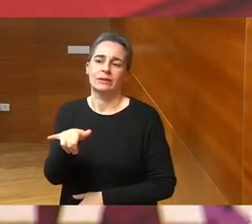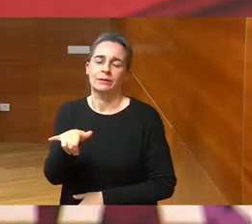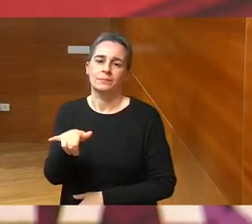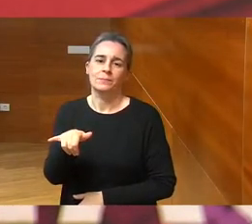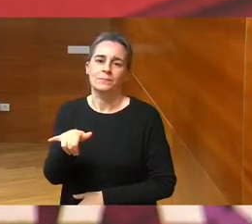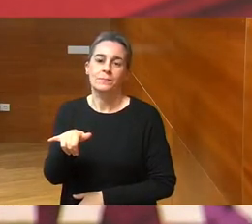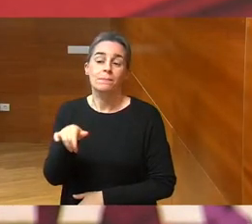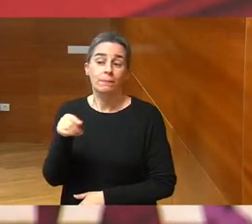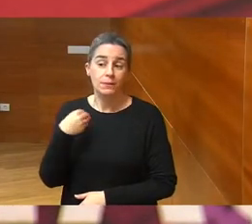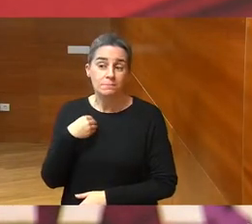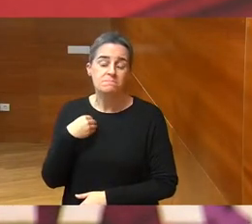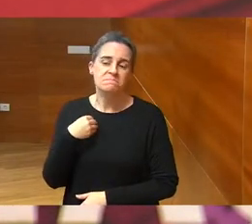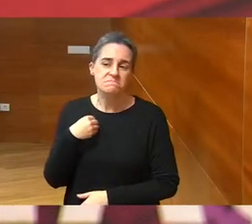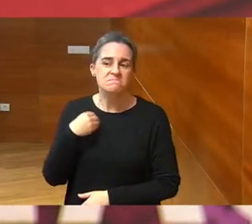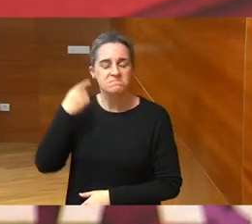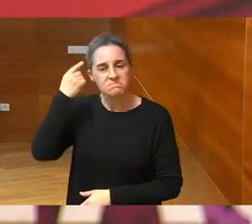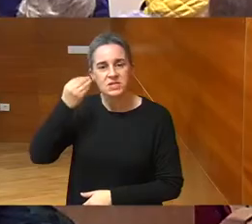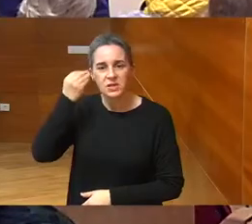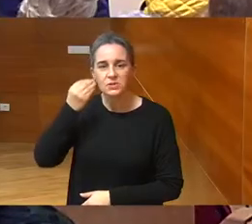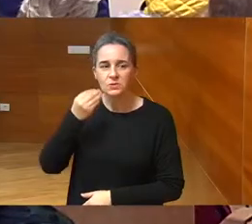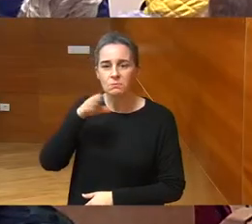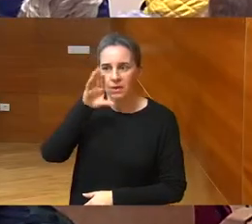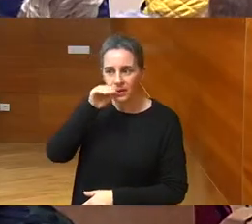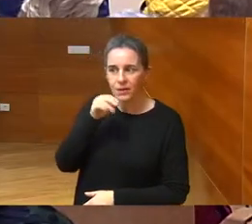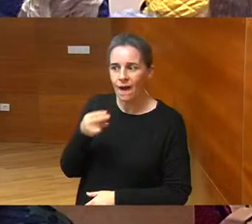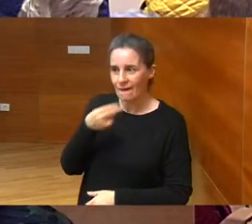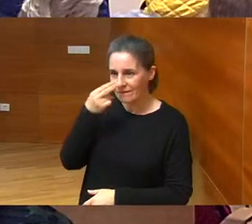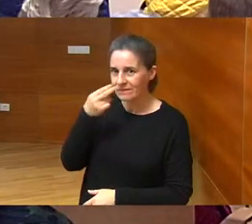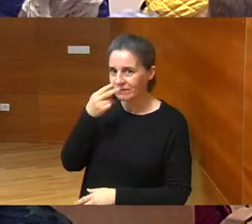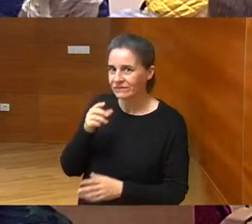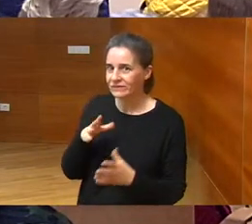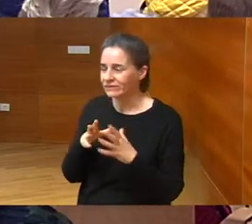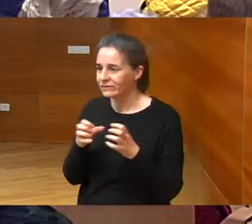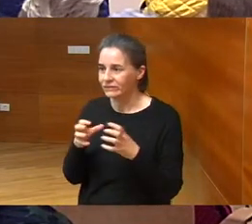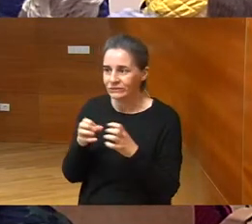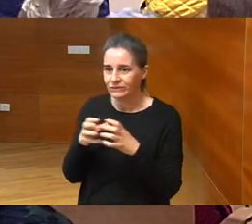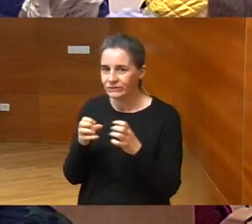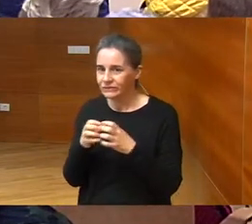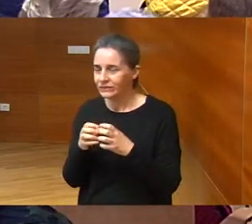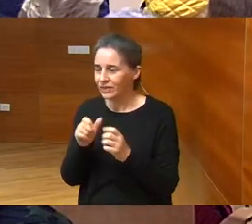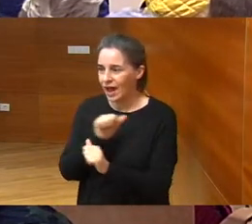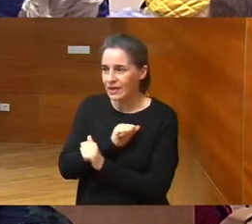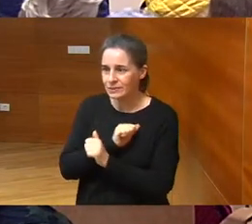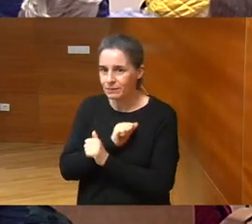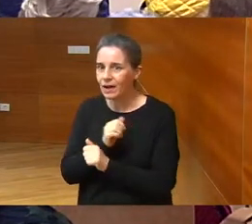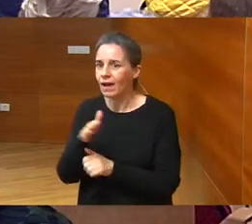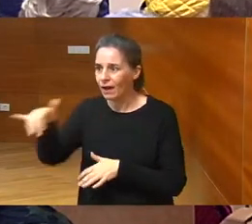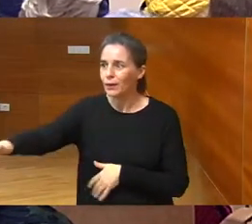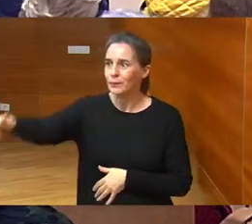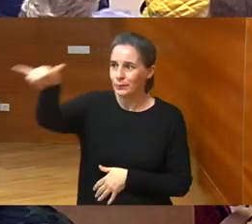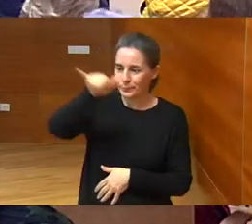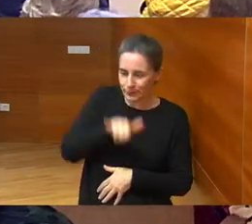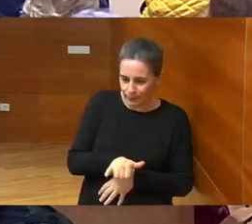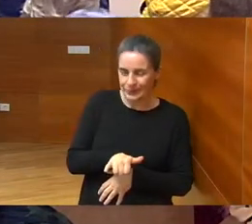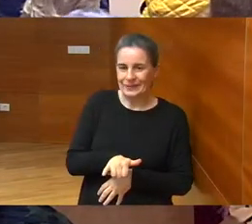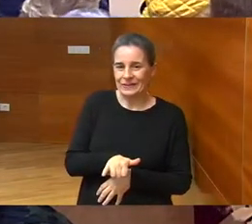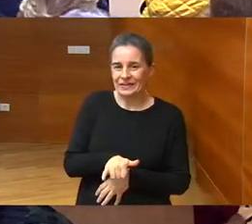Pues que a él la sigue interesó que estaba esperando que llegara que llegara avión